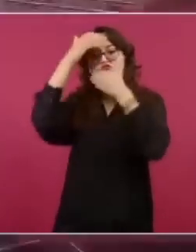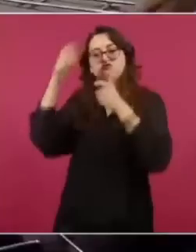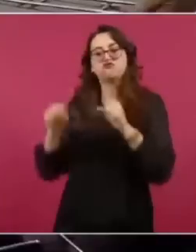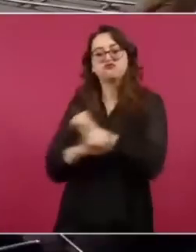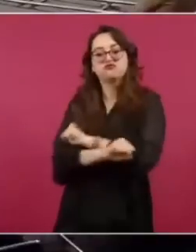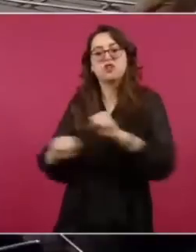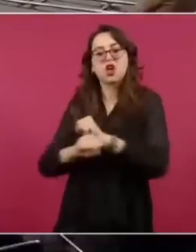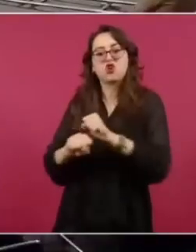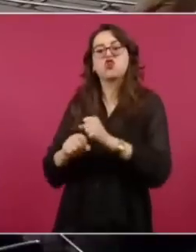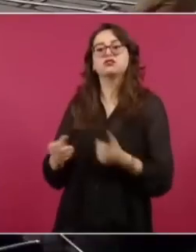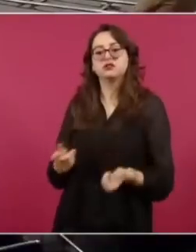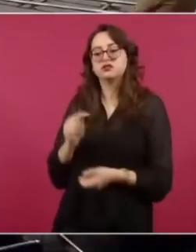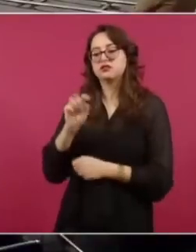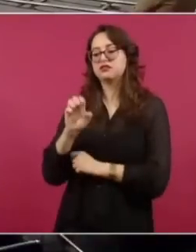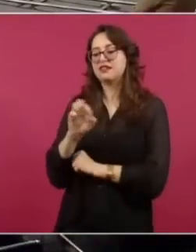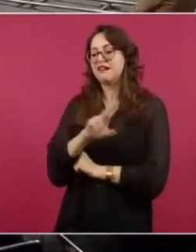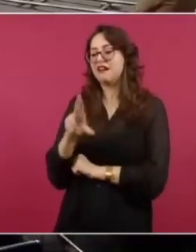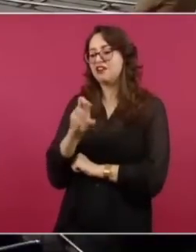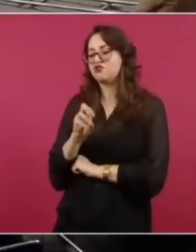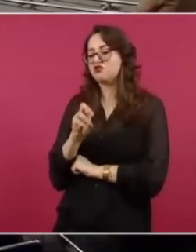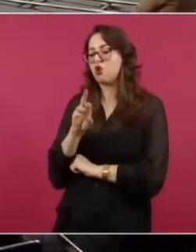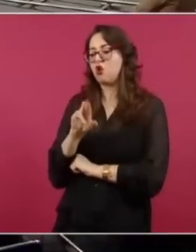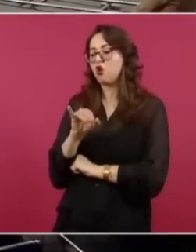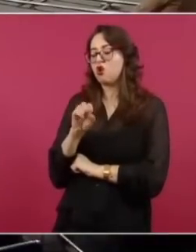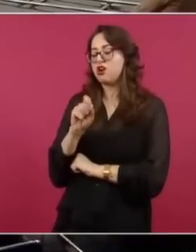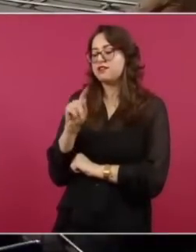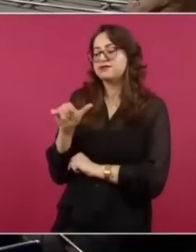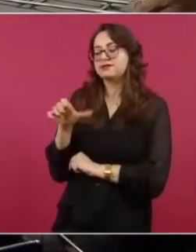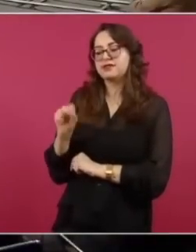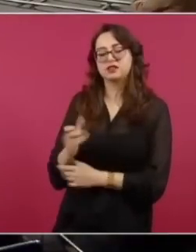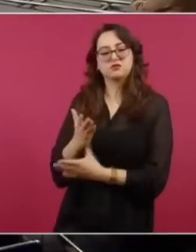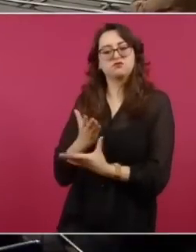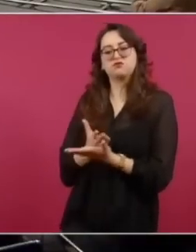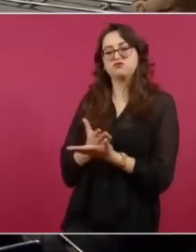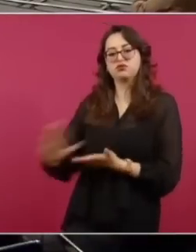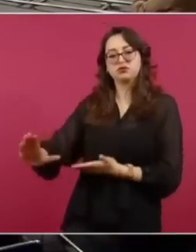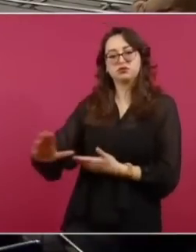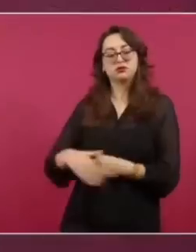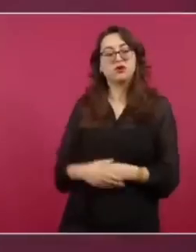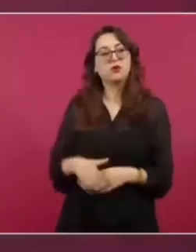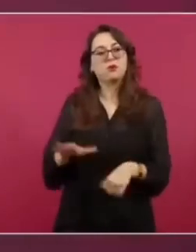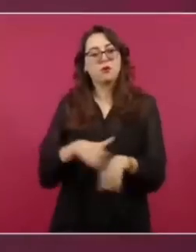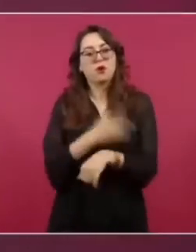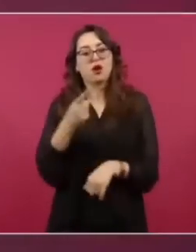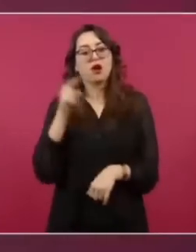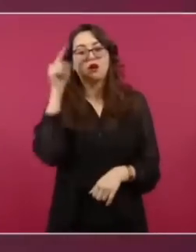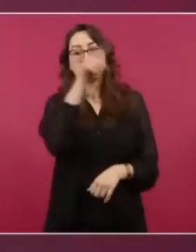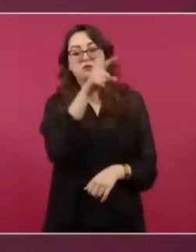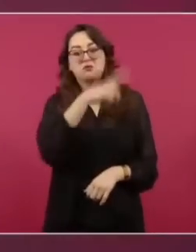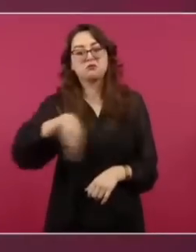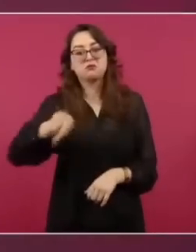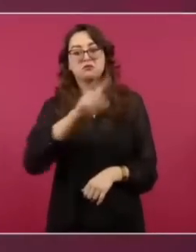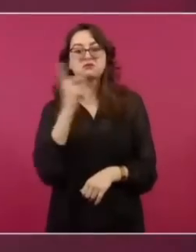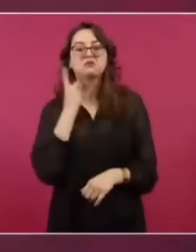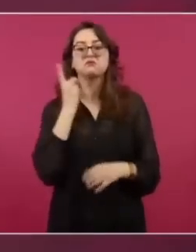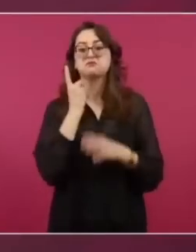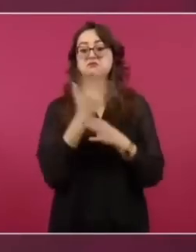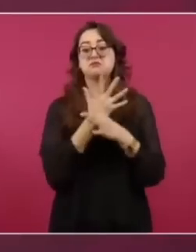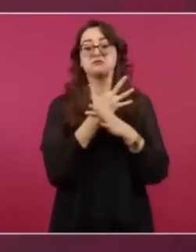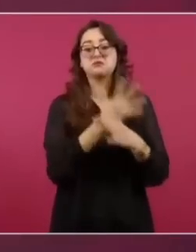republicanos que el problema que están enfrentando del fentanilo en los Estados Unidos